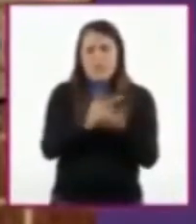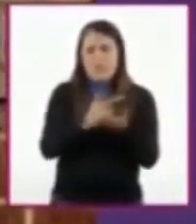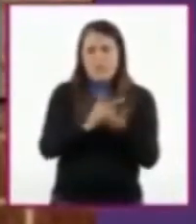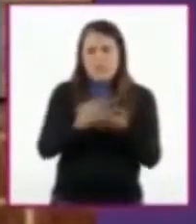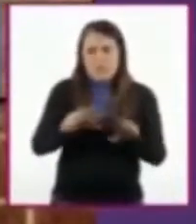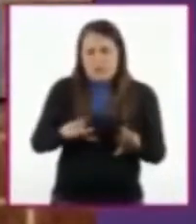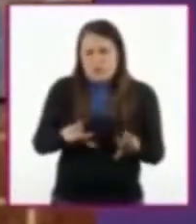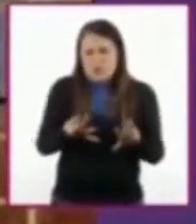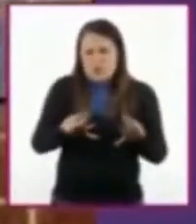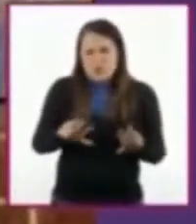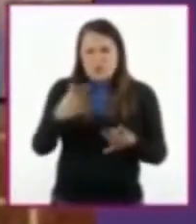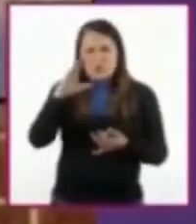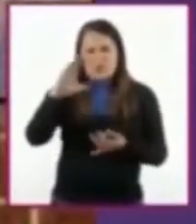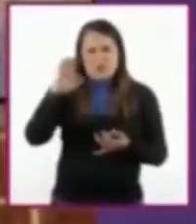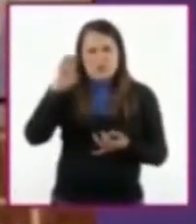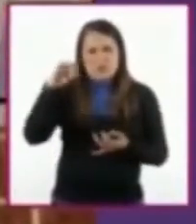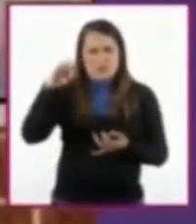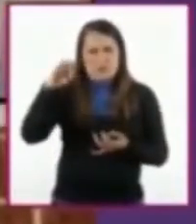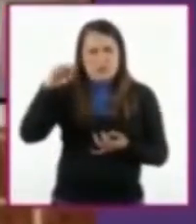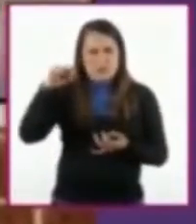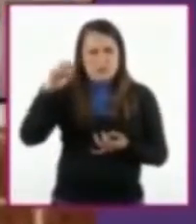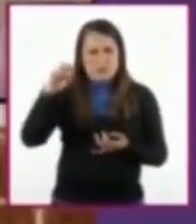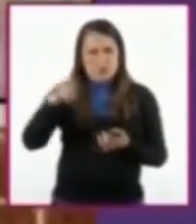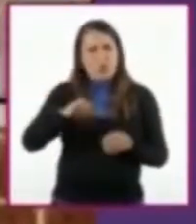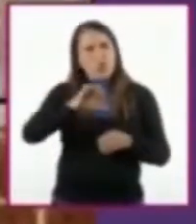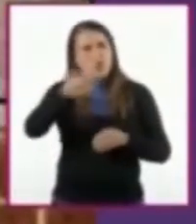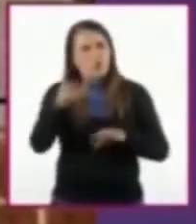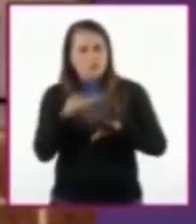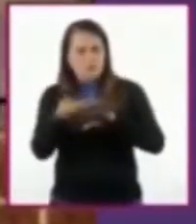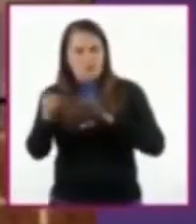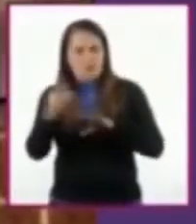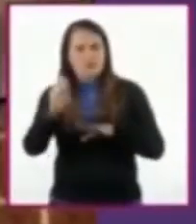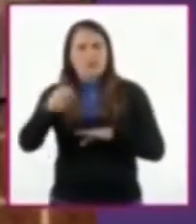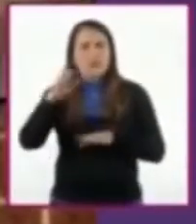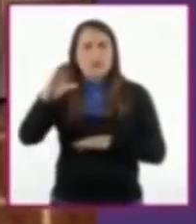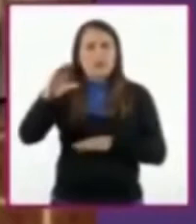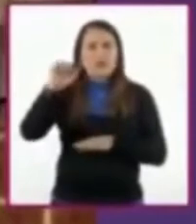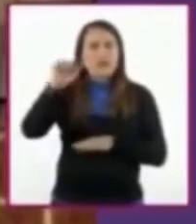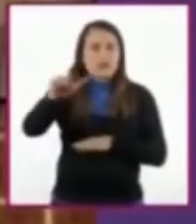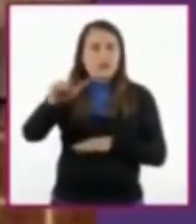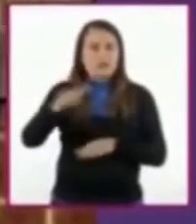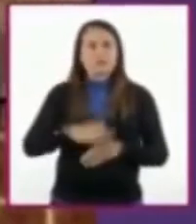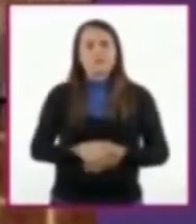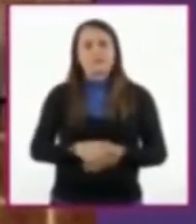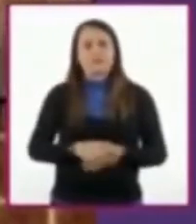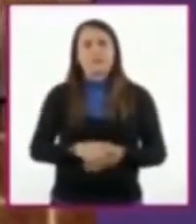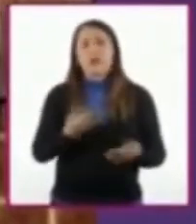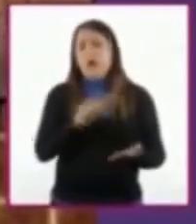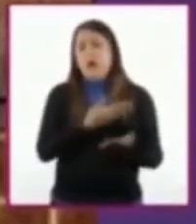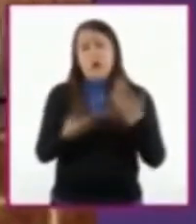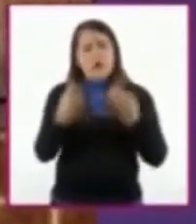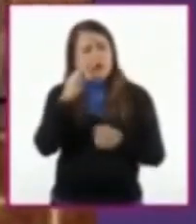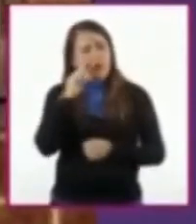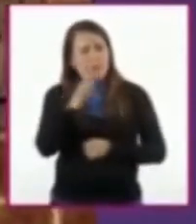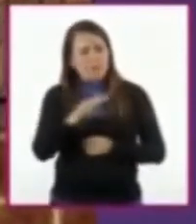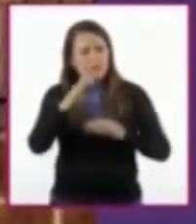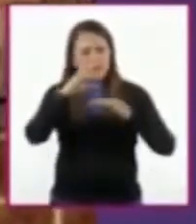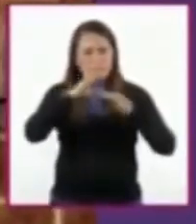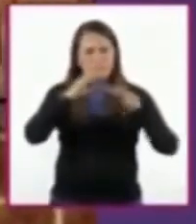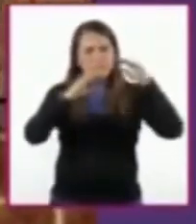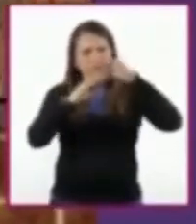cemento. Los otros tienen un material blanco, que es cal. Ahora vemos diferentes tipos de